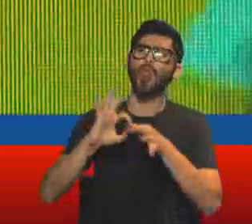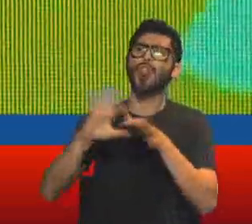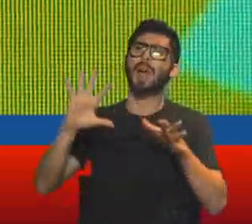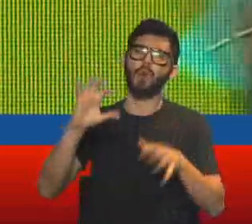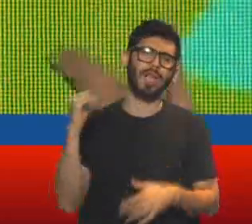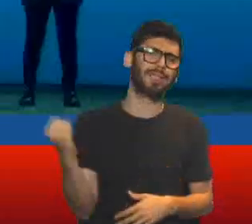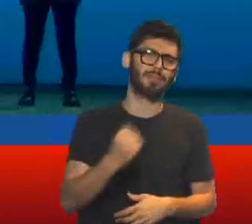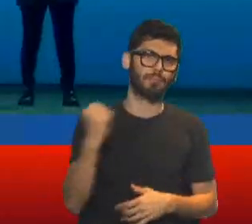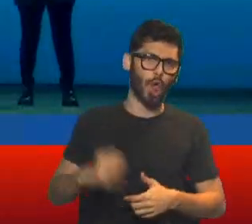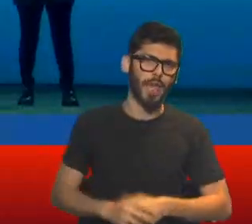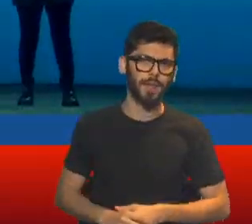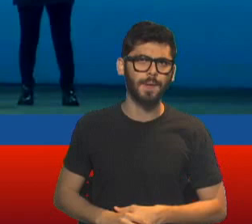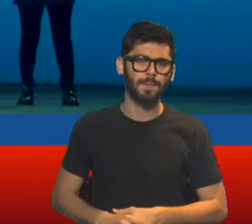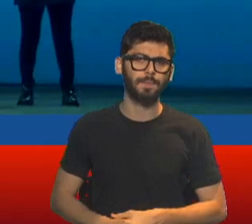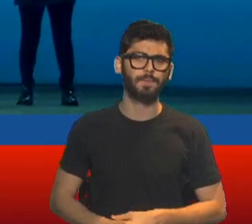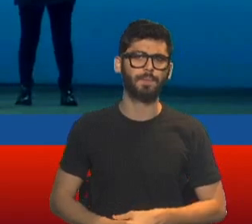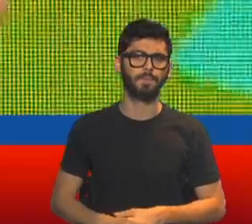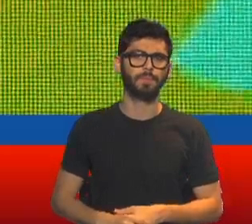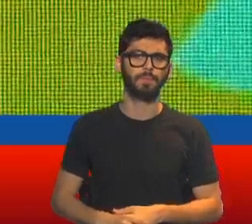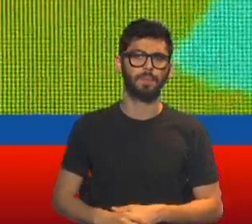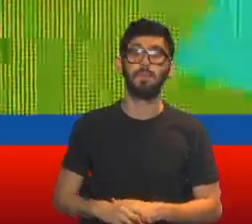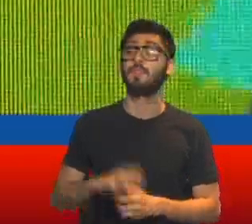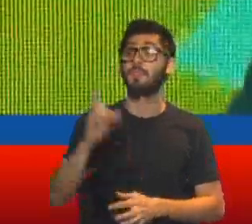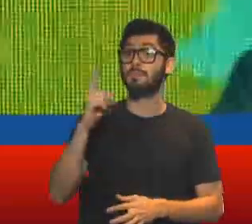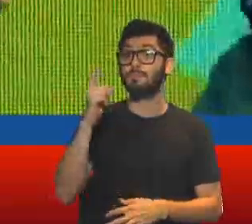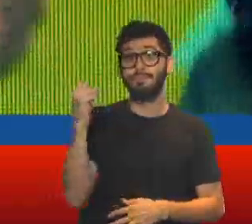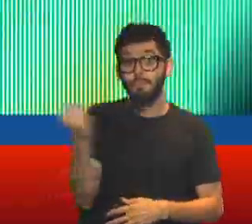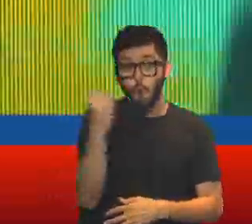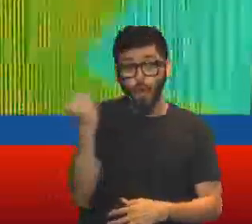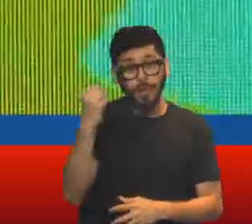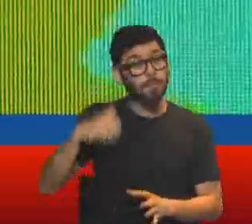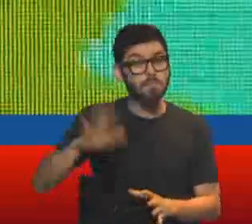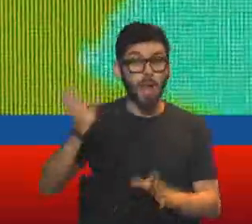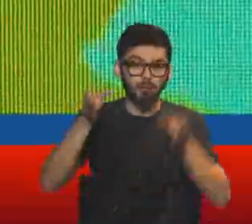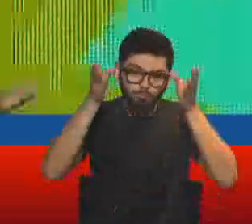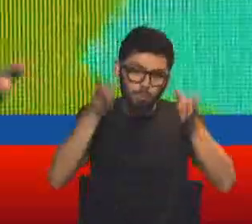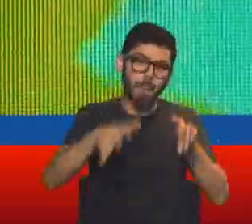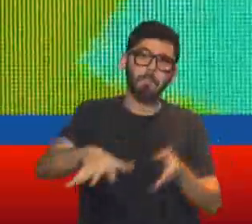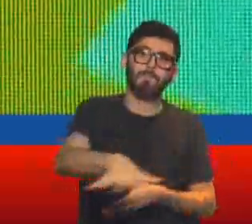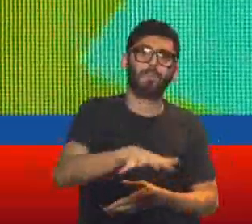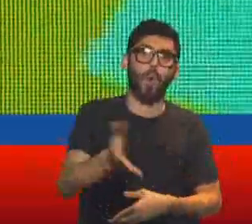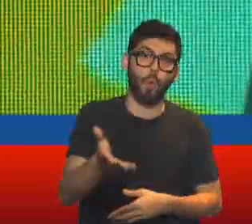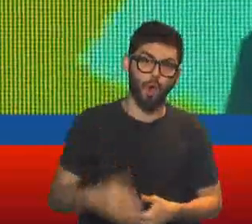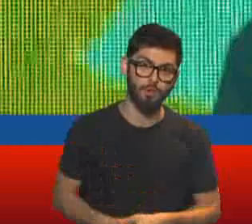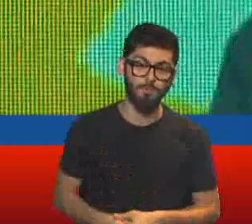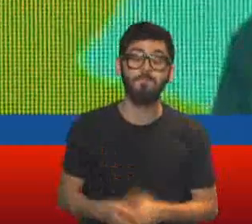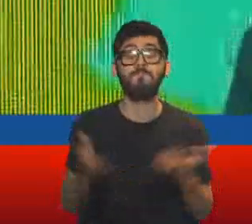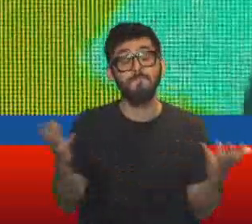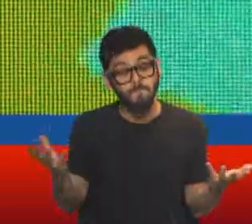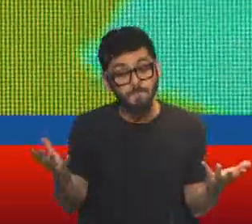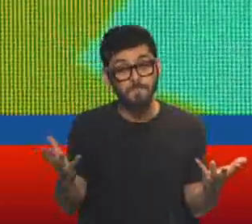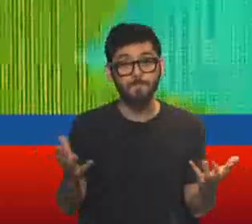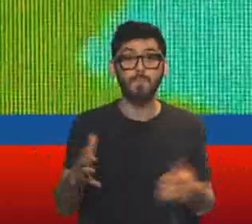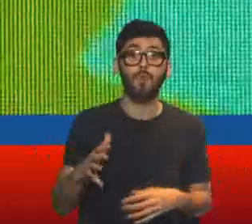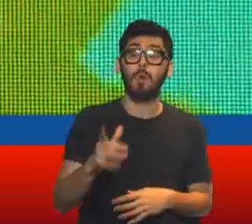Para nosotros es muy importante. Y nada es más importante que escuchar al pueblo. Y evidentemente algo